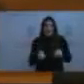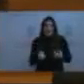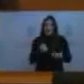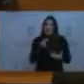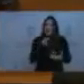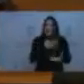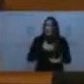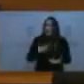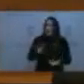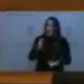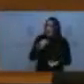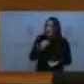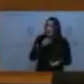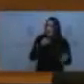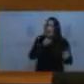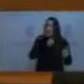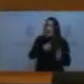a las listas de espera.